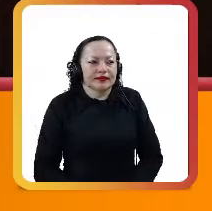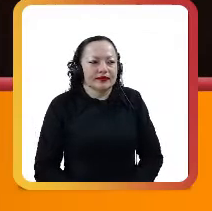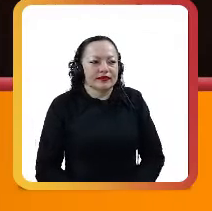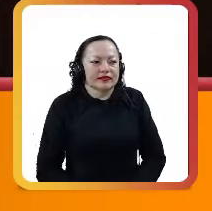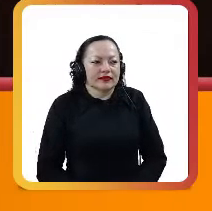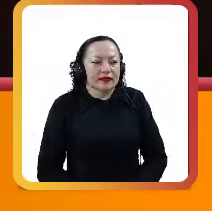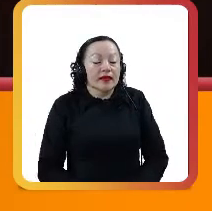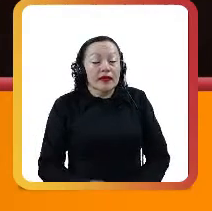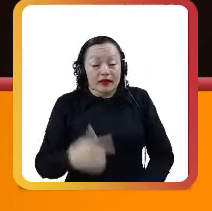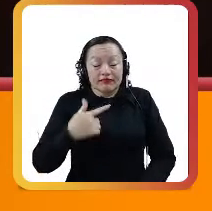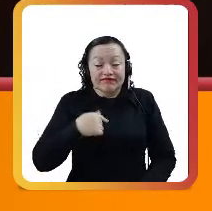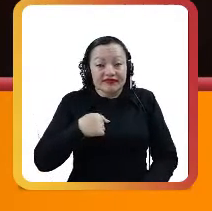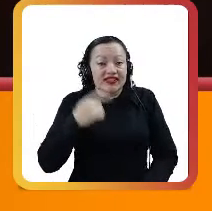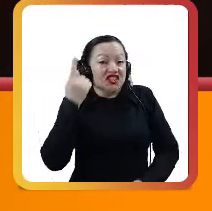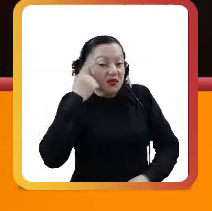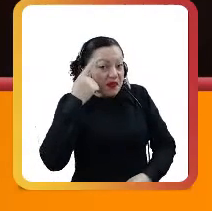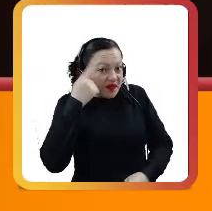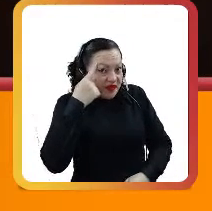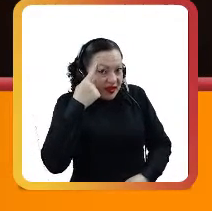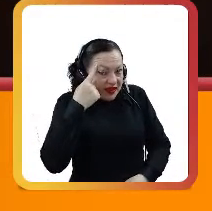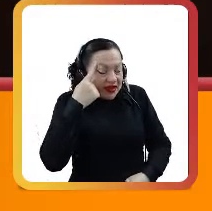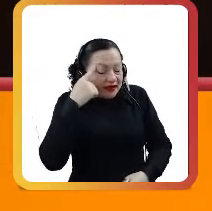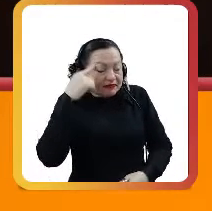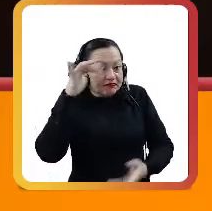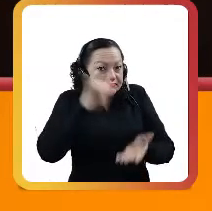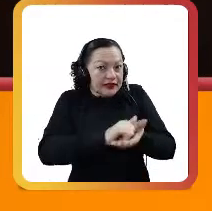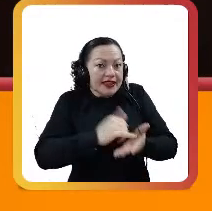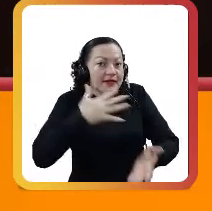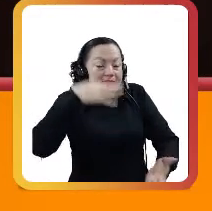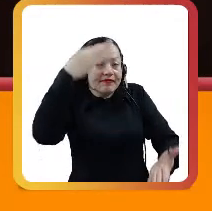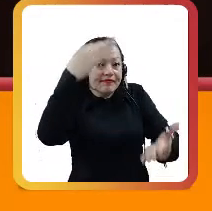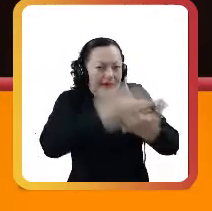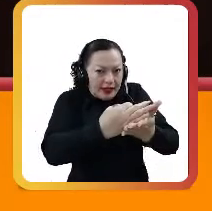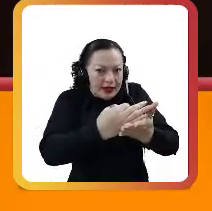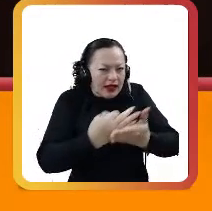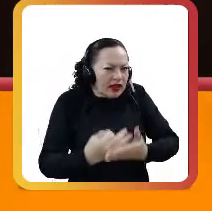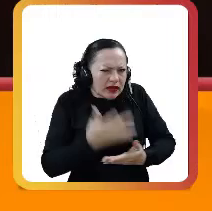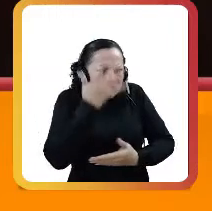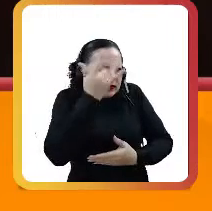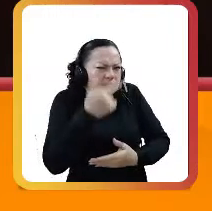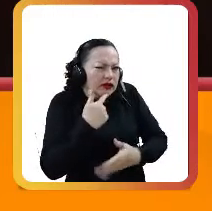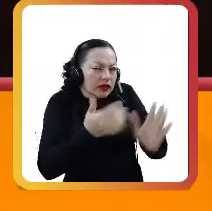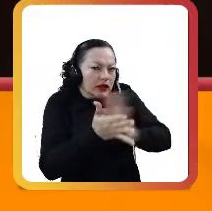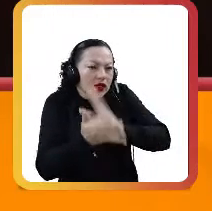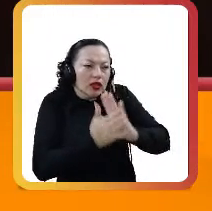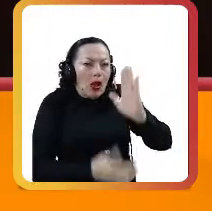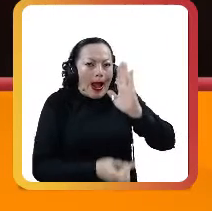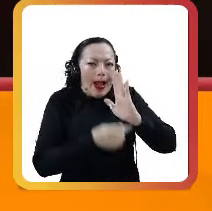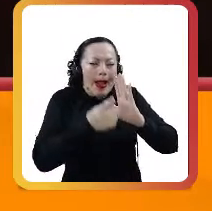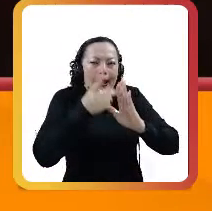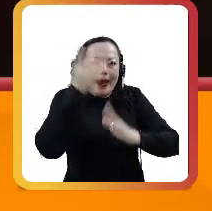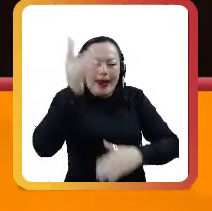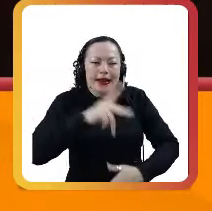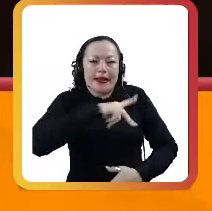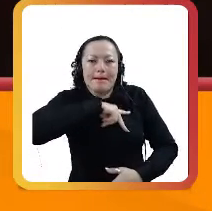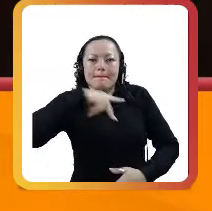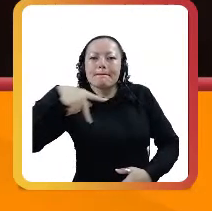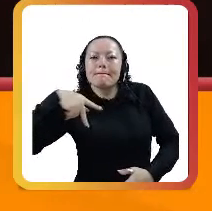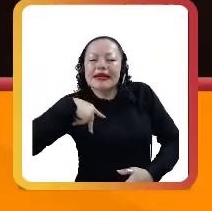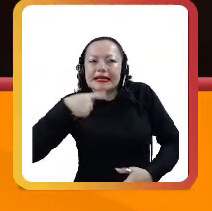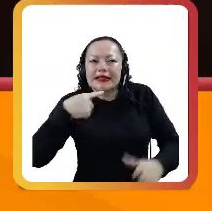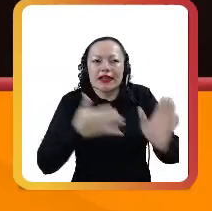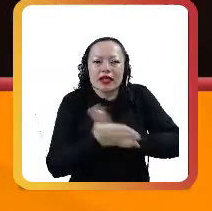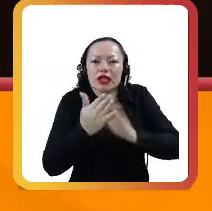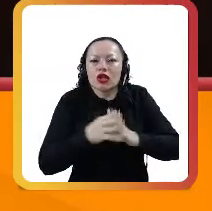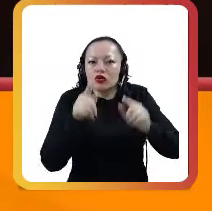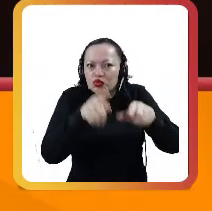Yo creo que esta frase es cierta y yo digo que el desarrollo personal o el